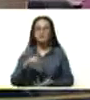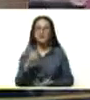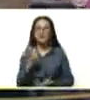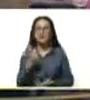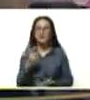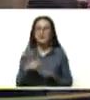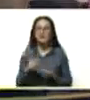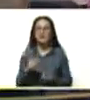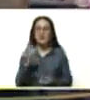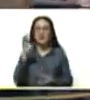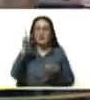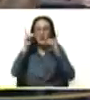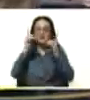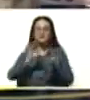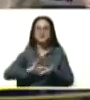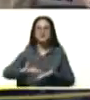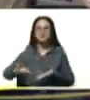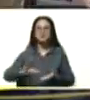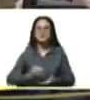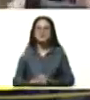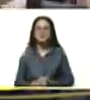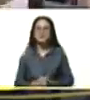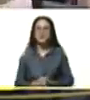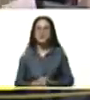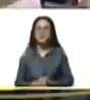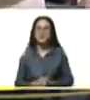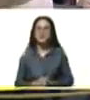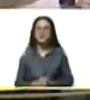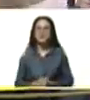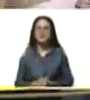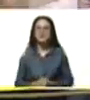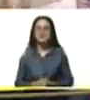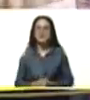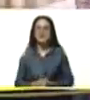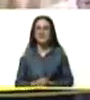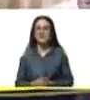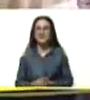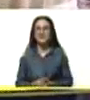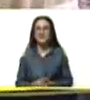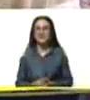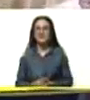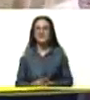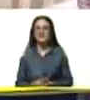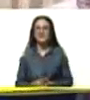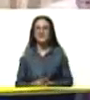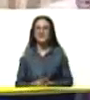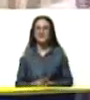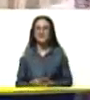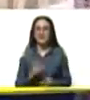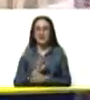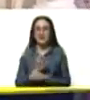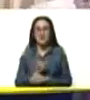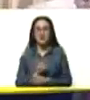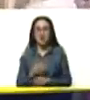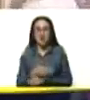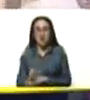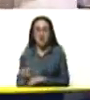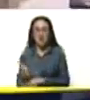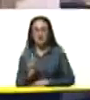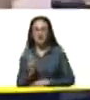esto, pum, Delcy, pum, ping, ping, ping, pum, pa, sale la vaina, rápido. No estamos con retardo,